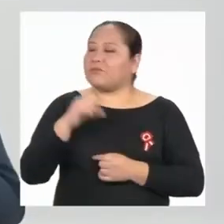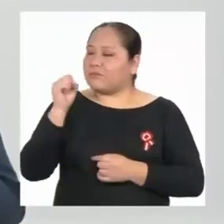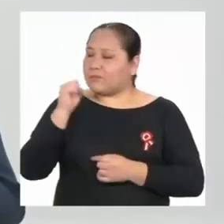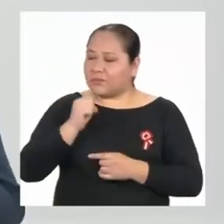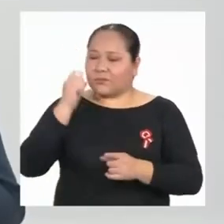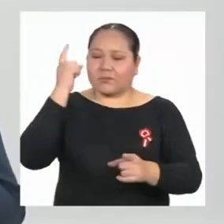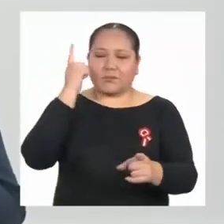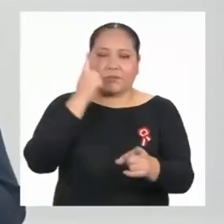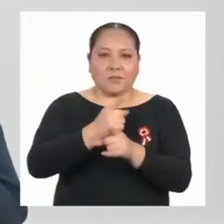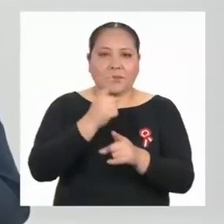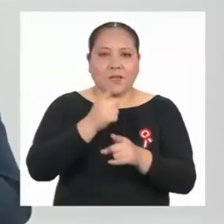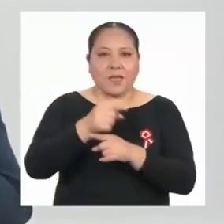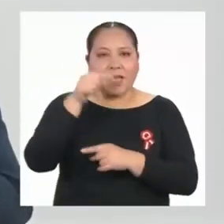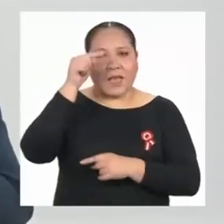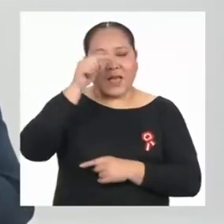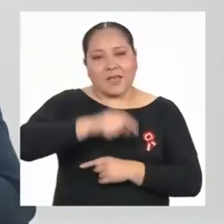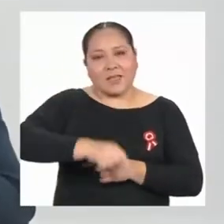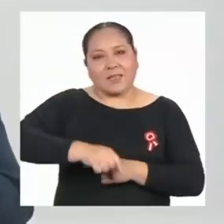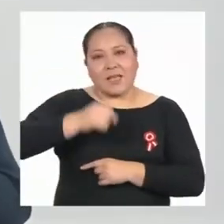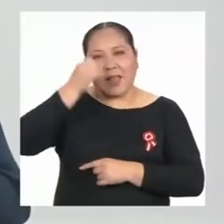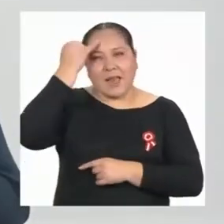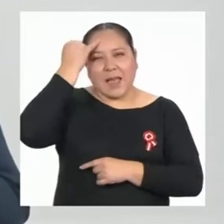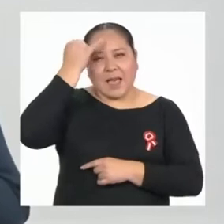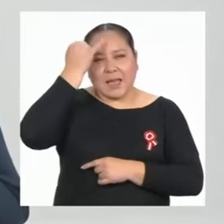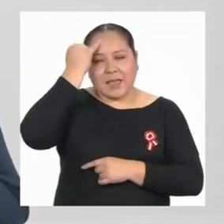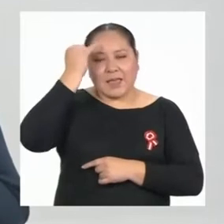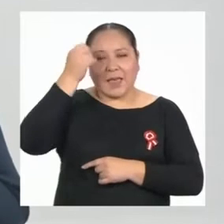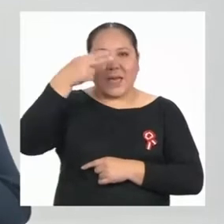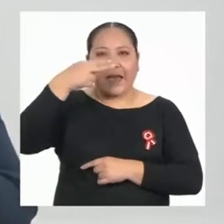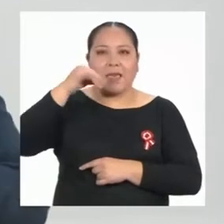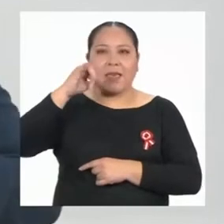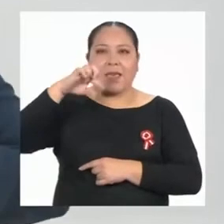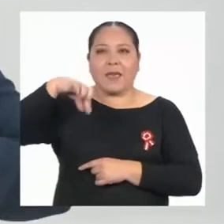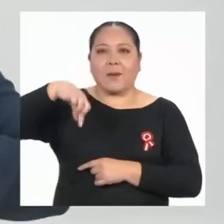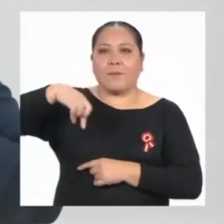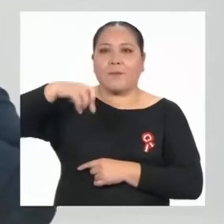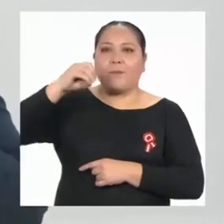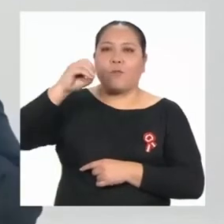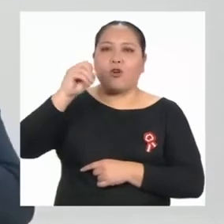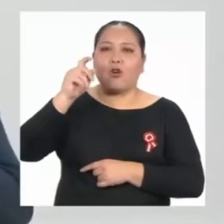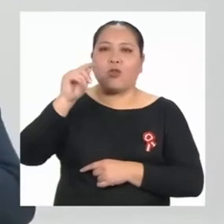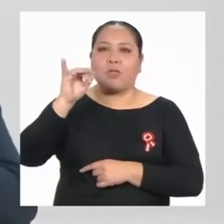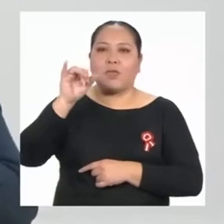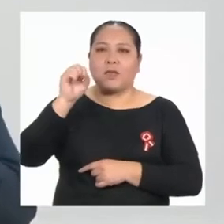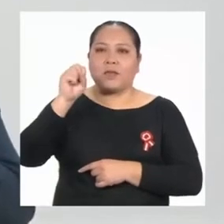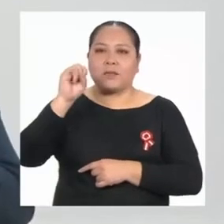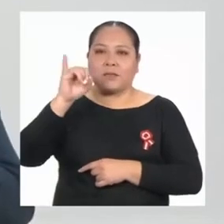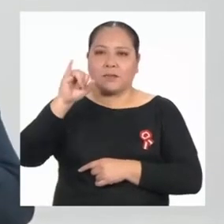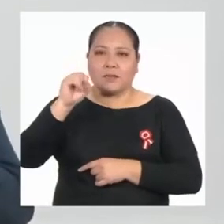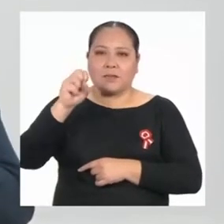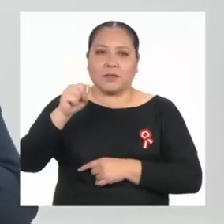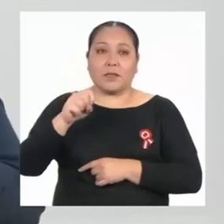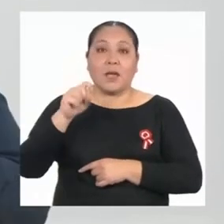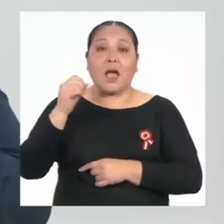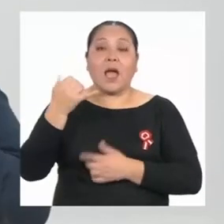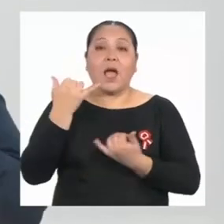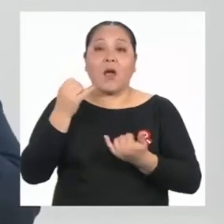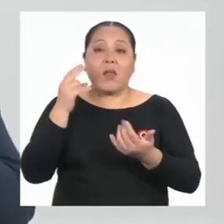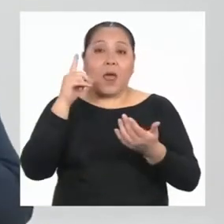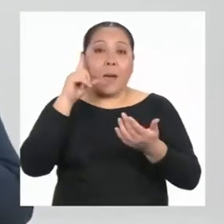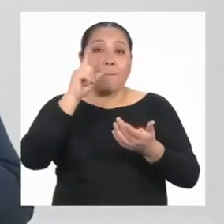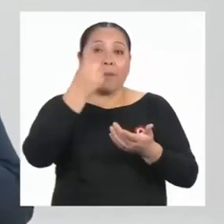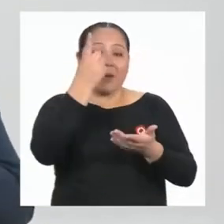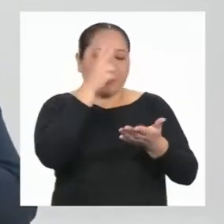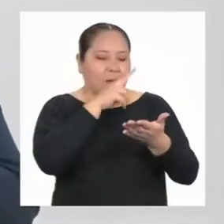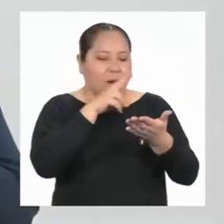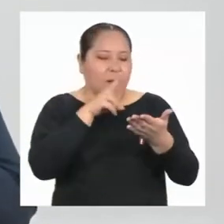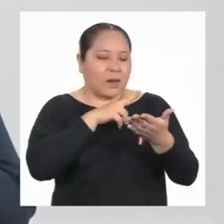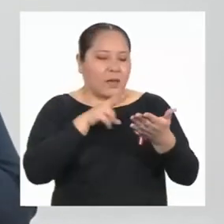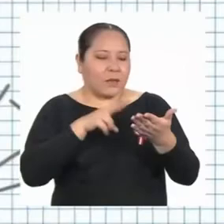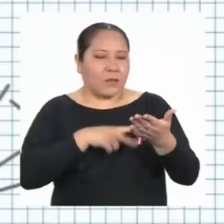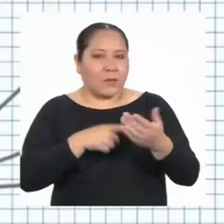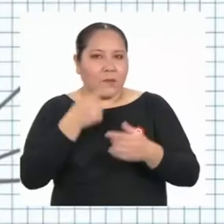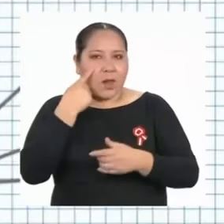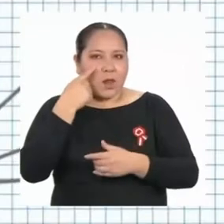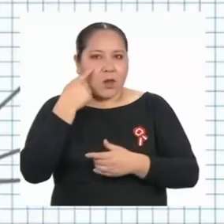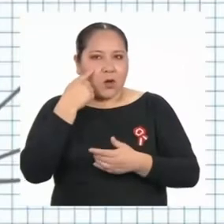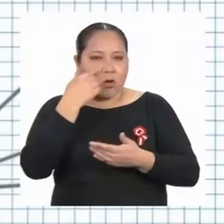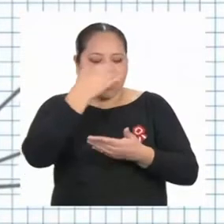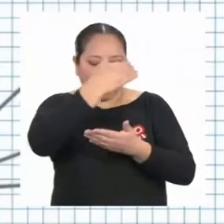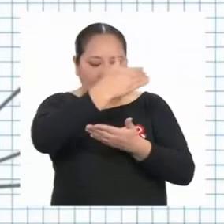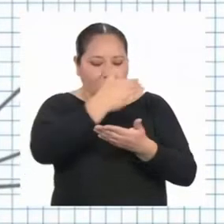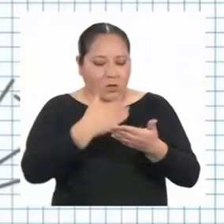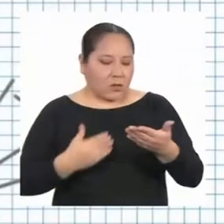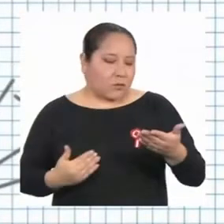esa es nuestra hipótesis. Y vamos con el segundo paso, hacer una primera lectura para conocer el texto en